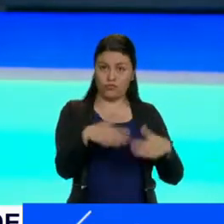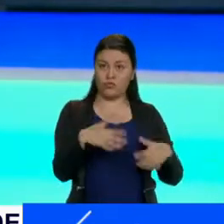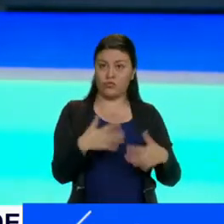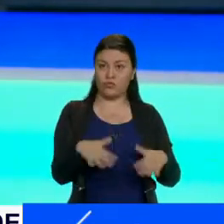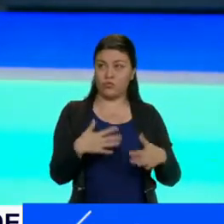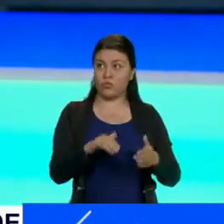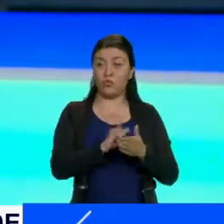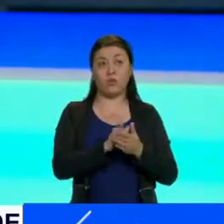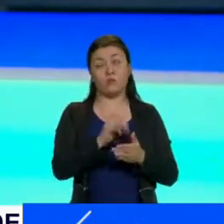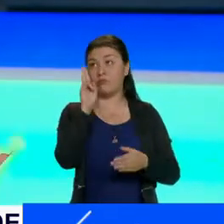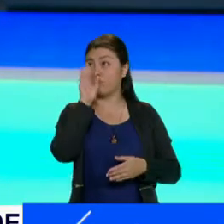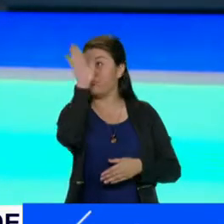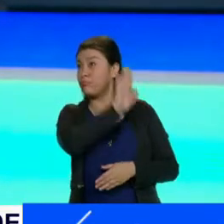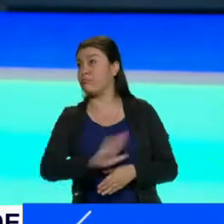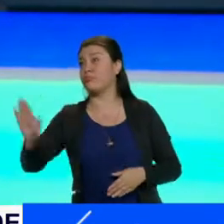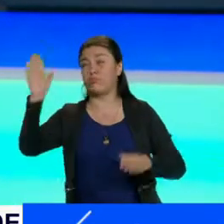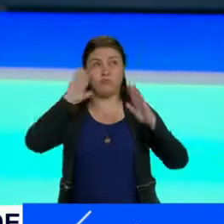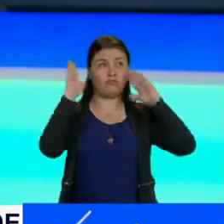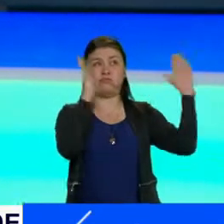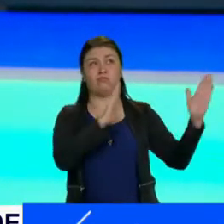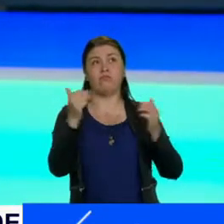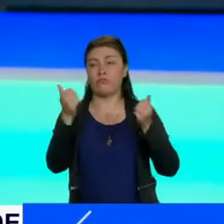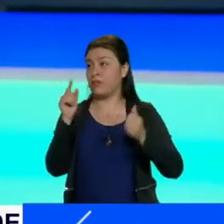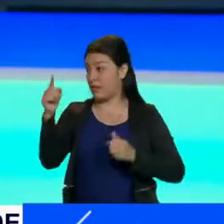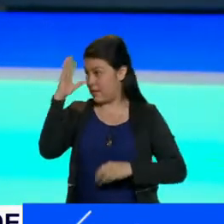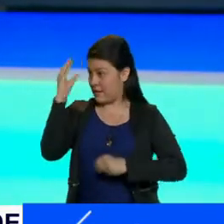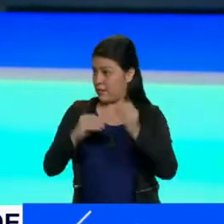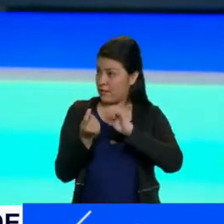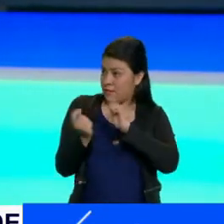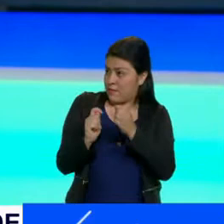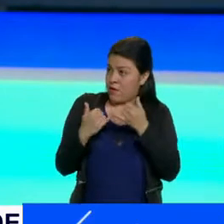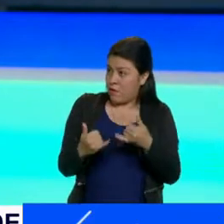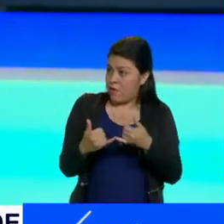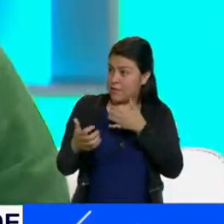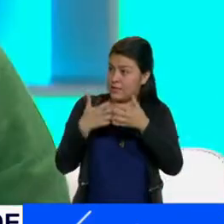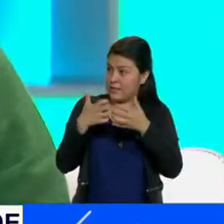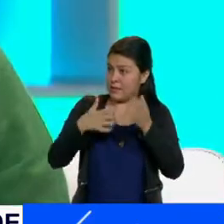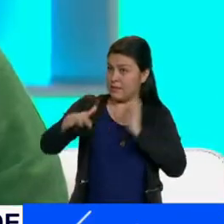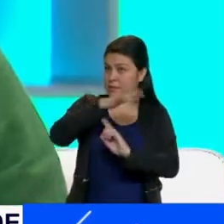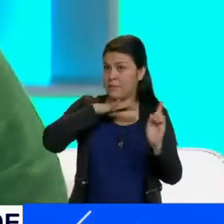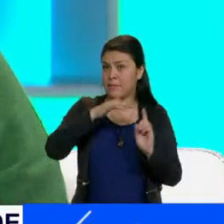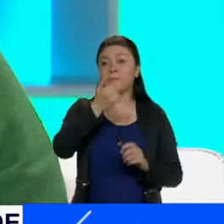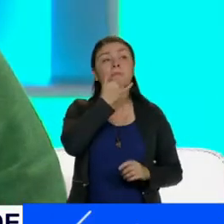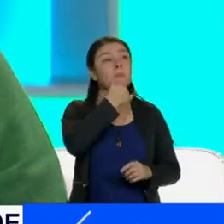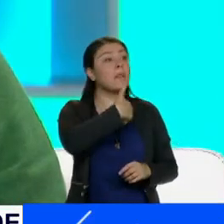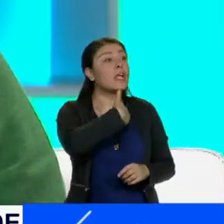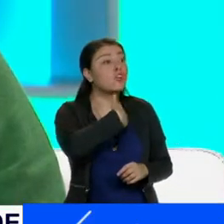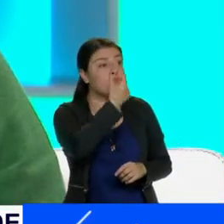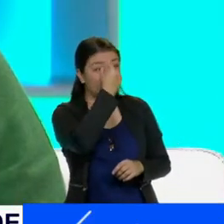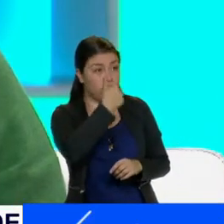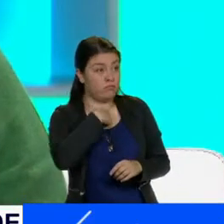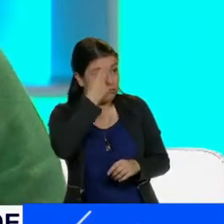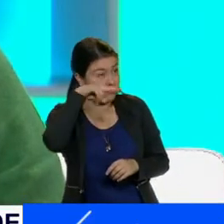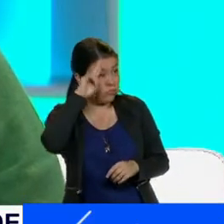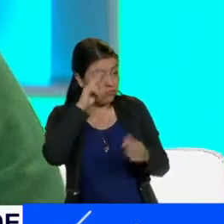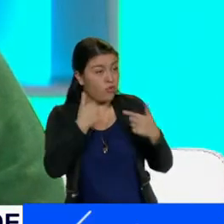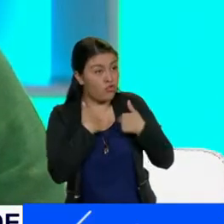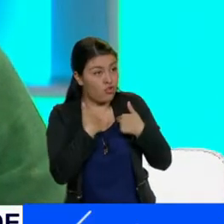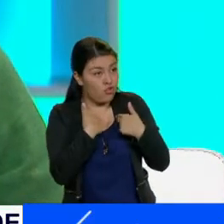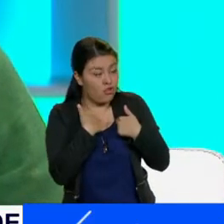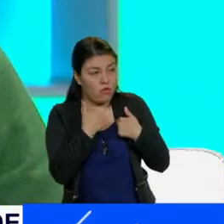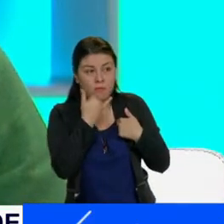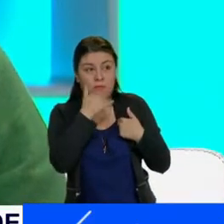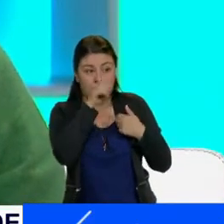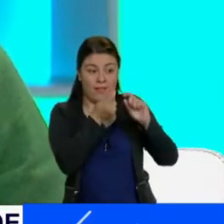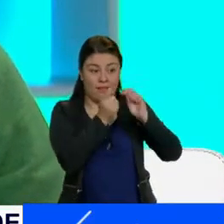no está de acuerdo con la reforma del Sistema Nacional Ambiental como está propuesta? Pues como yo entiendo, la reforma del Sistema Nacional Ambiental no implica que